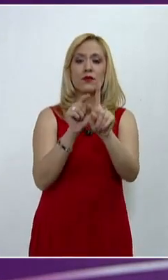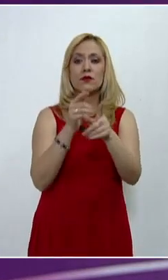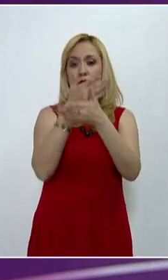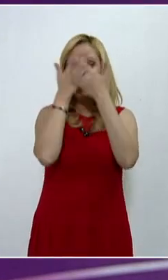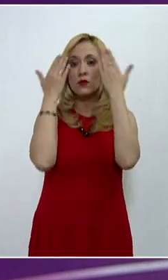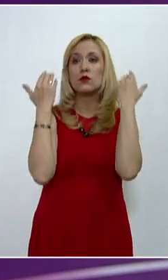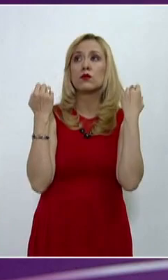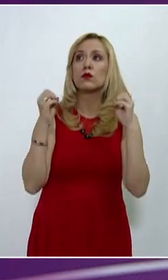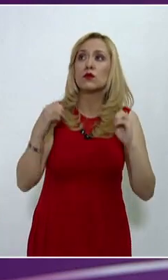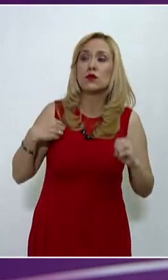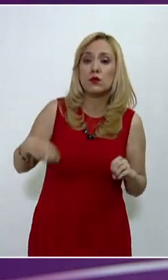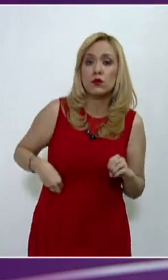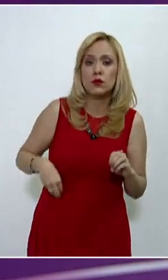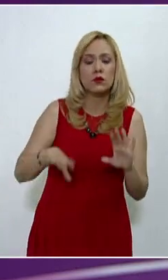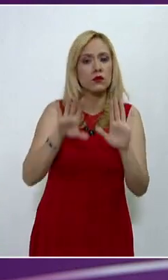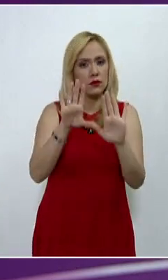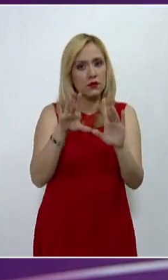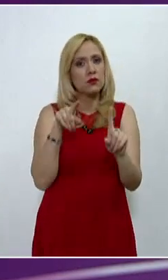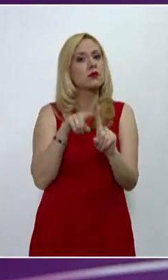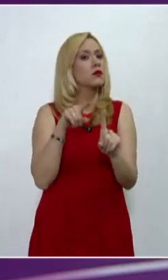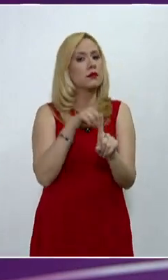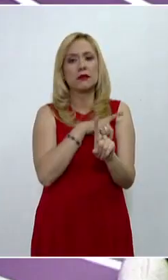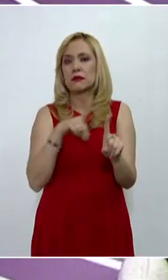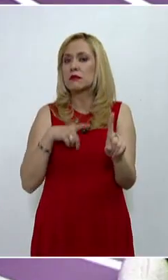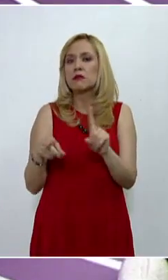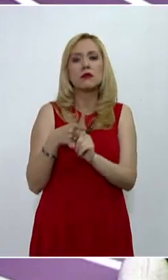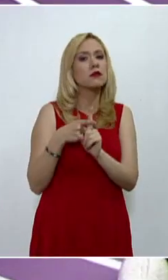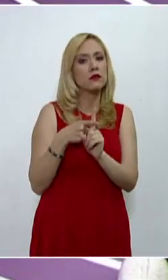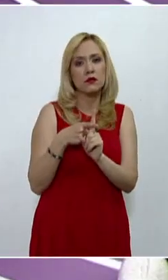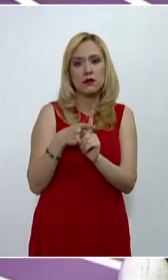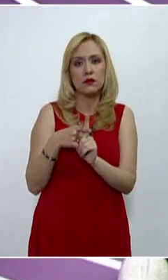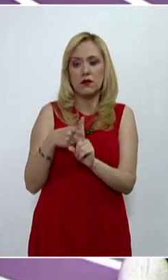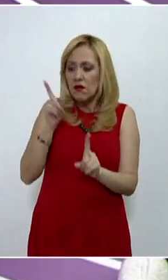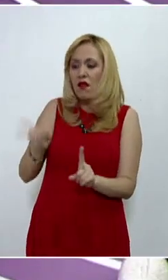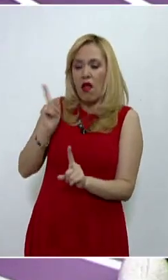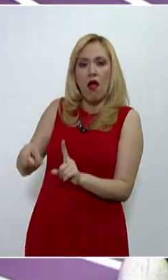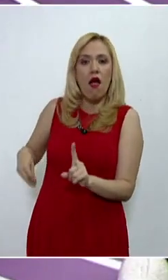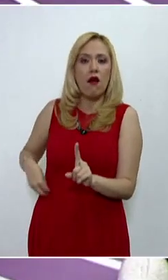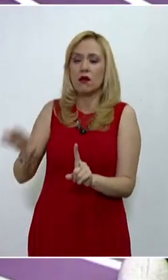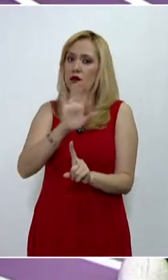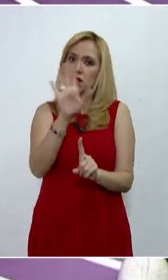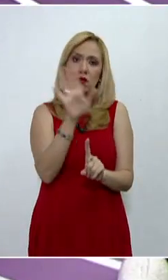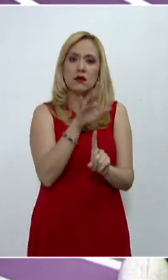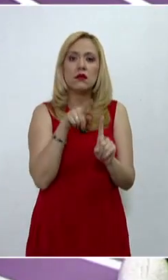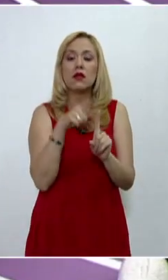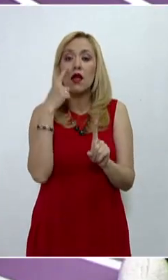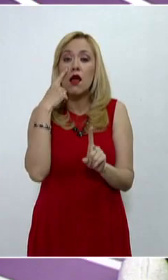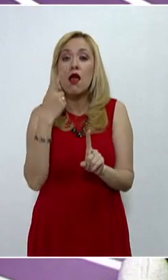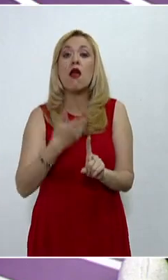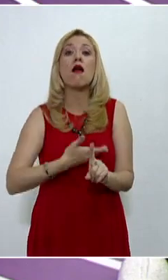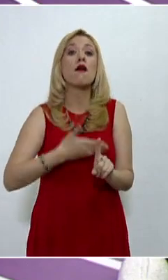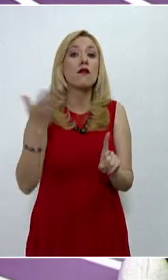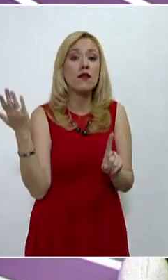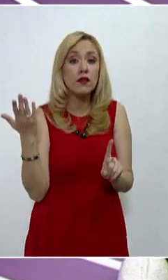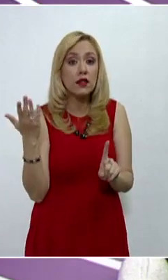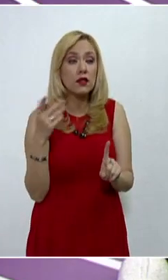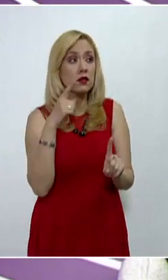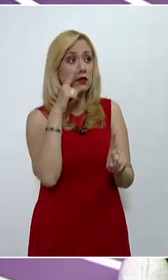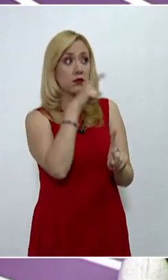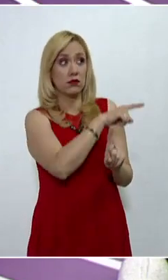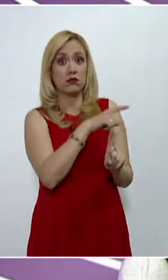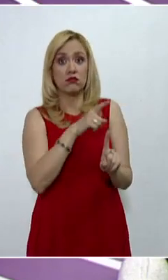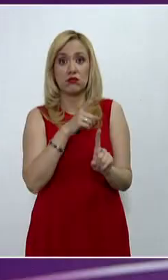inocencia es la regla. Y es una presunción que es susceptible de ser vencida. Esto es, la autoridad que